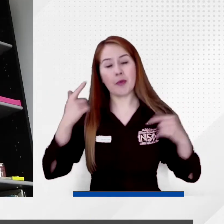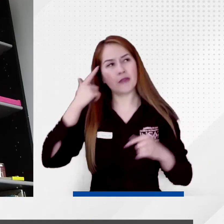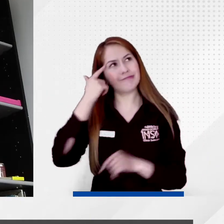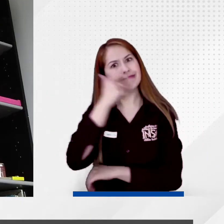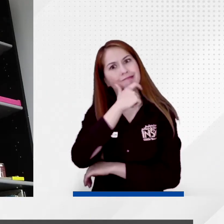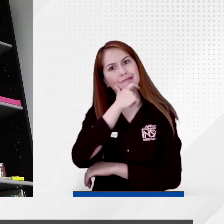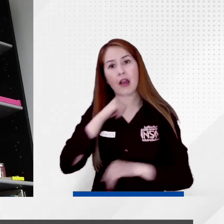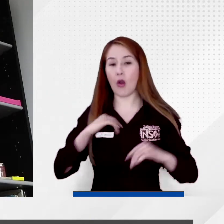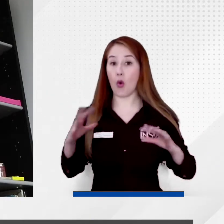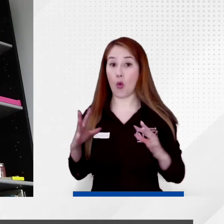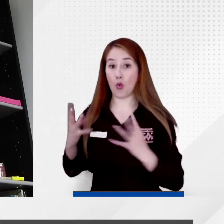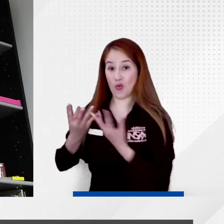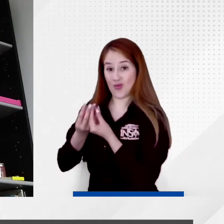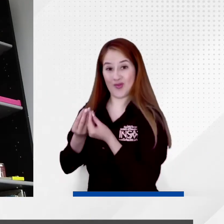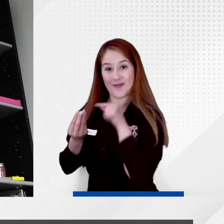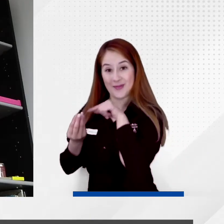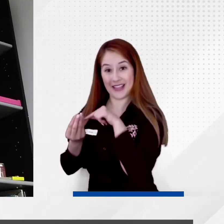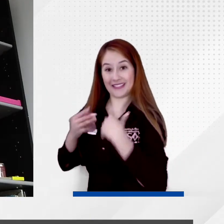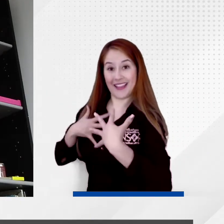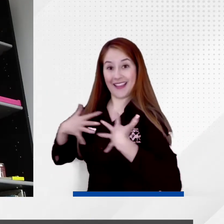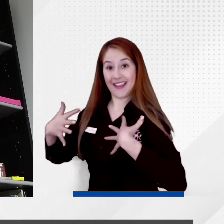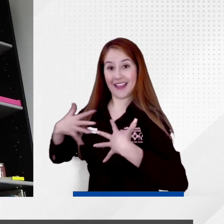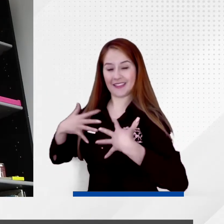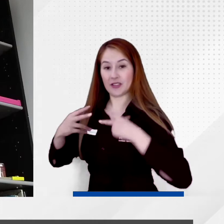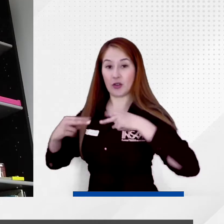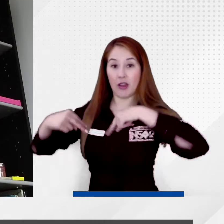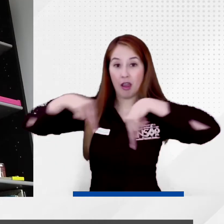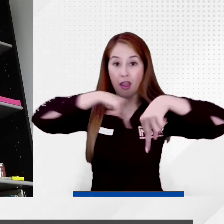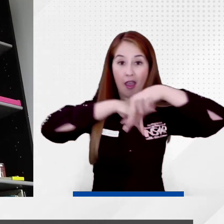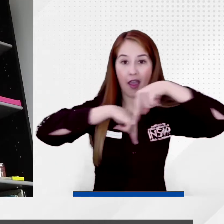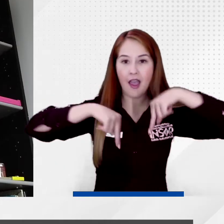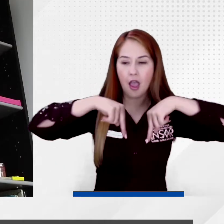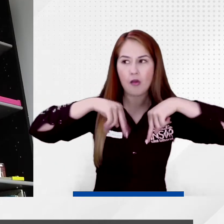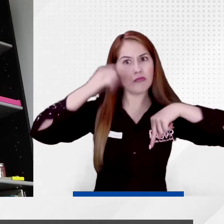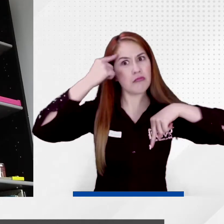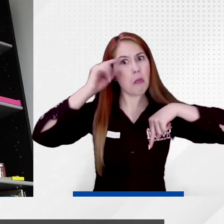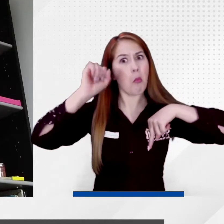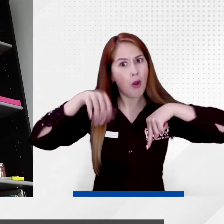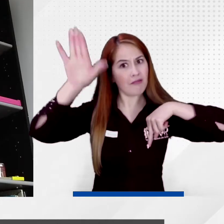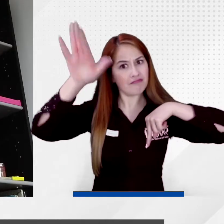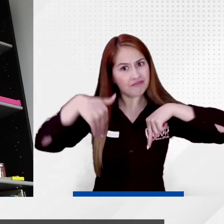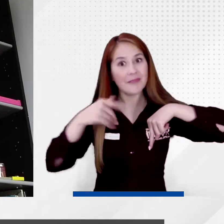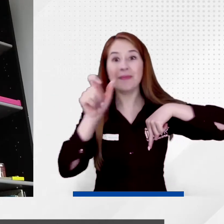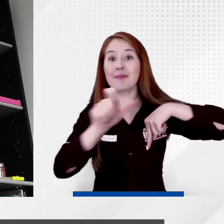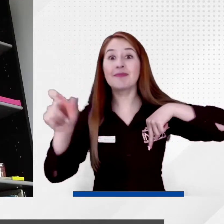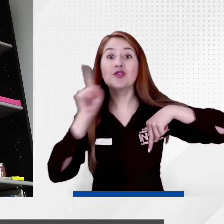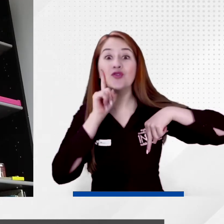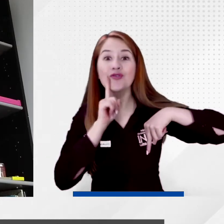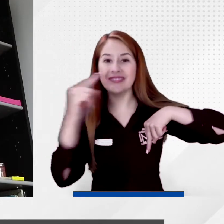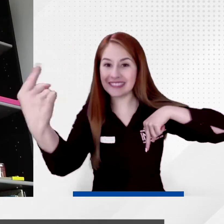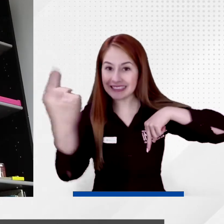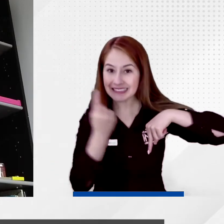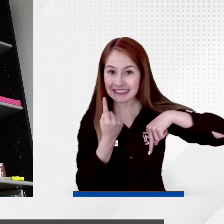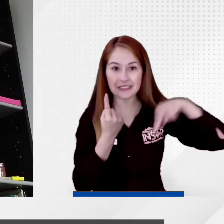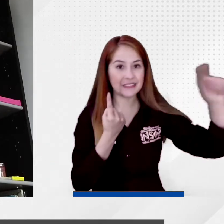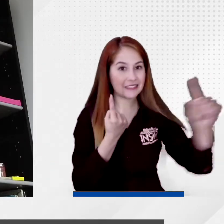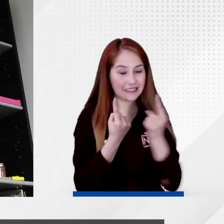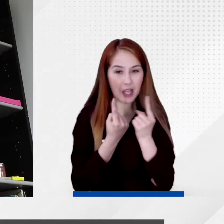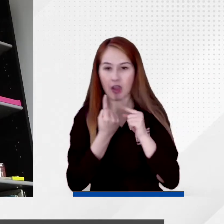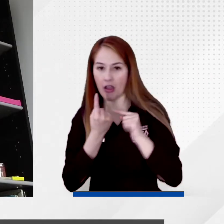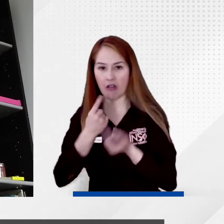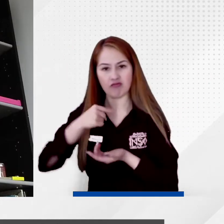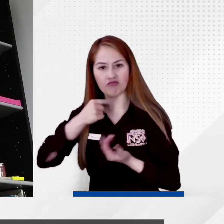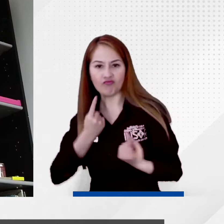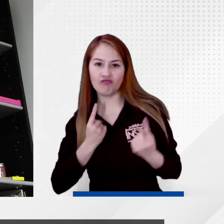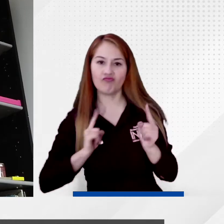hayan en escena personas con discapacidad auditiva que también puedan tener la posibilidad de